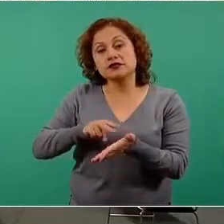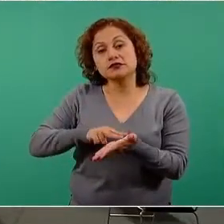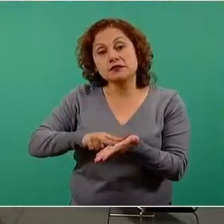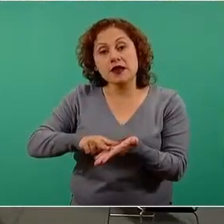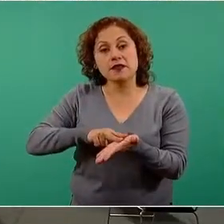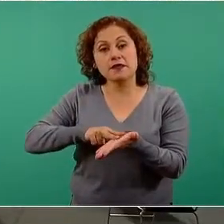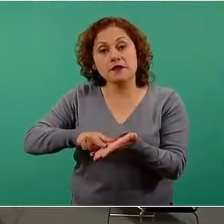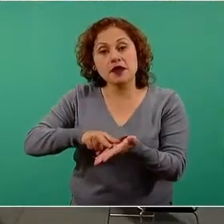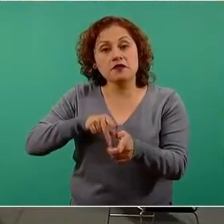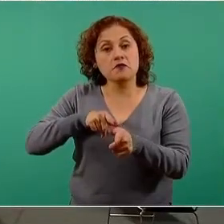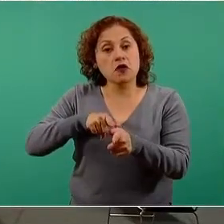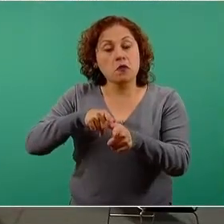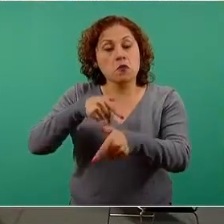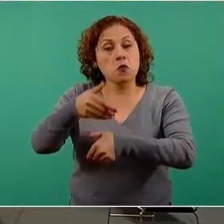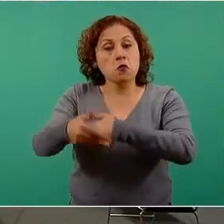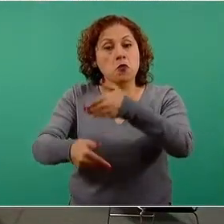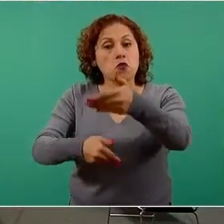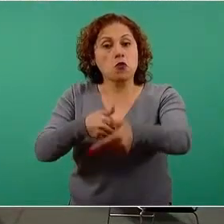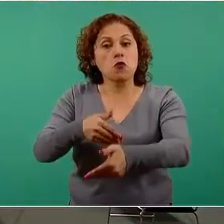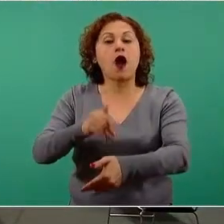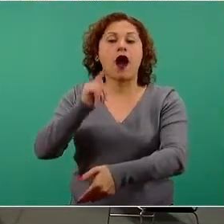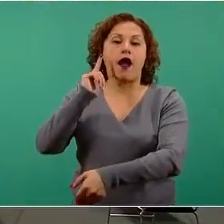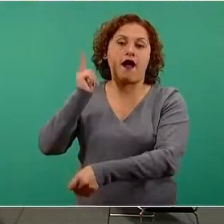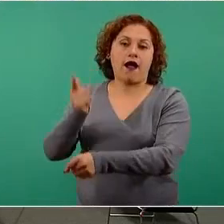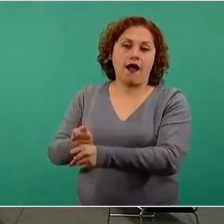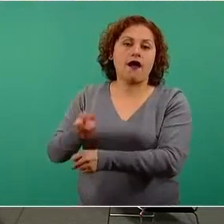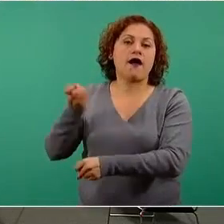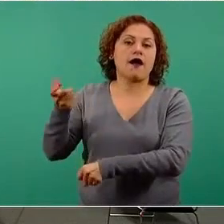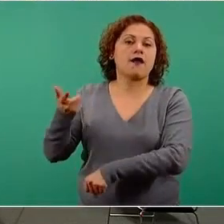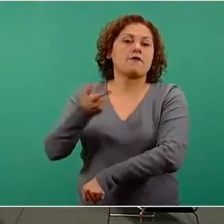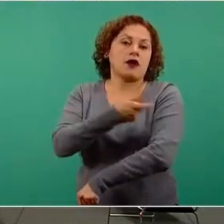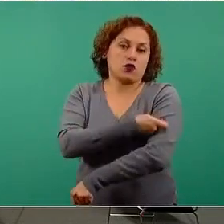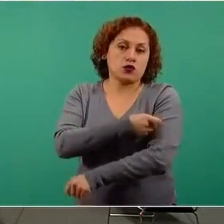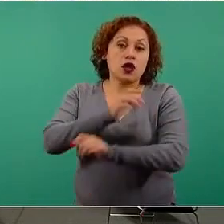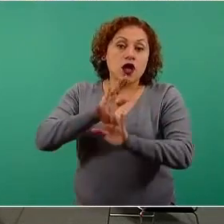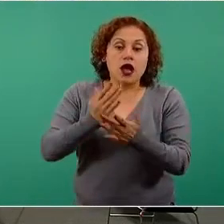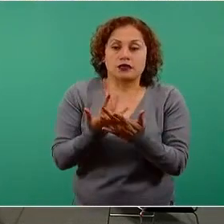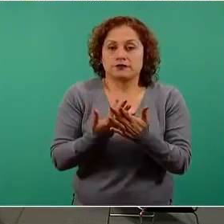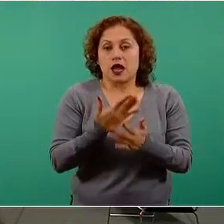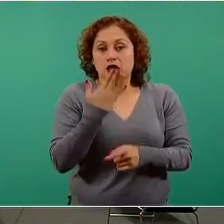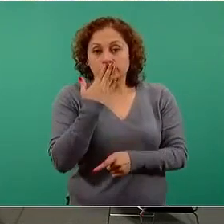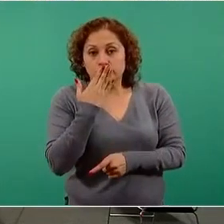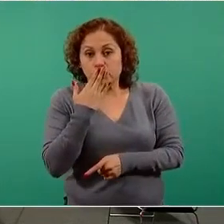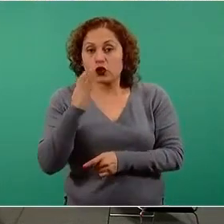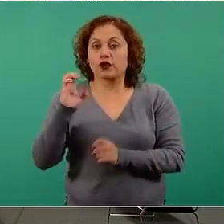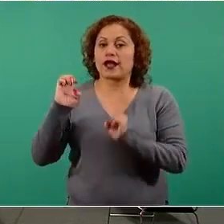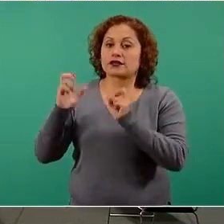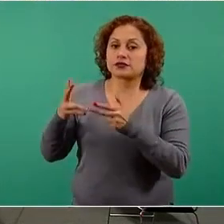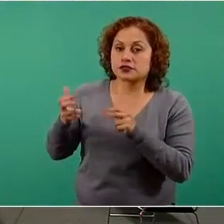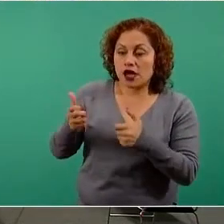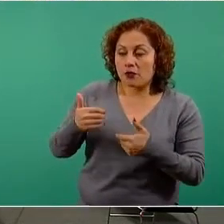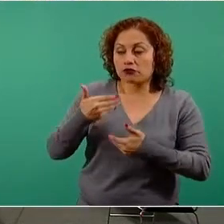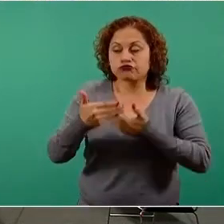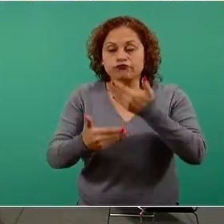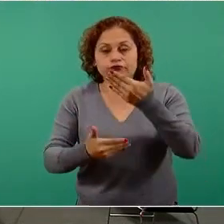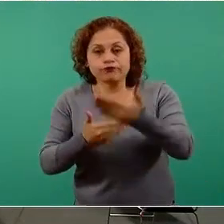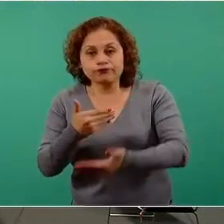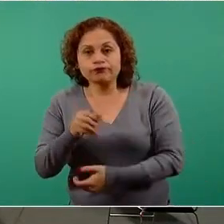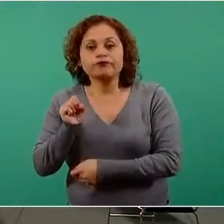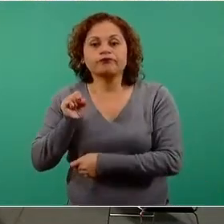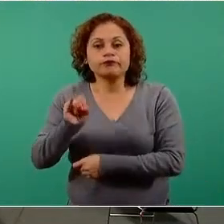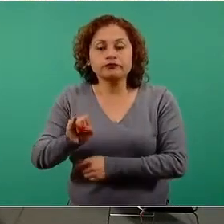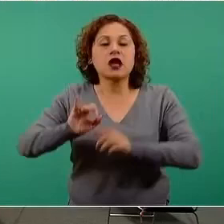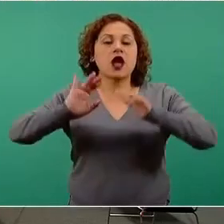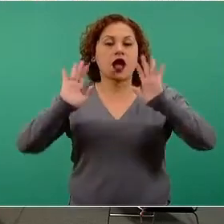hace elegible a las entidades federativas para que se vacune también al personal educativo y hemos identificado explícitamente, lo hemos